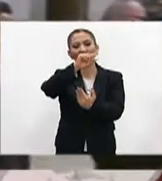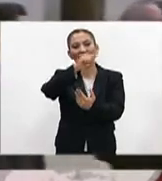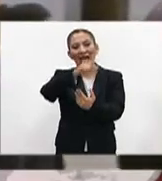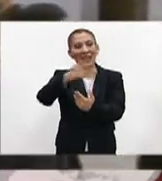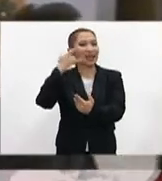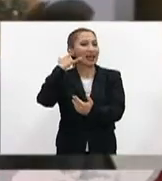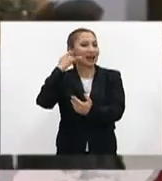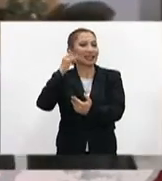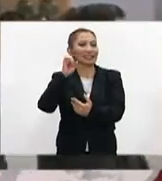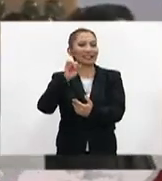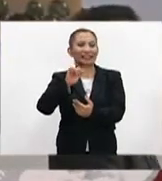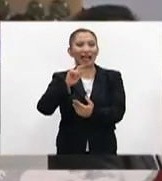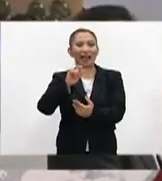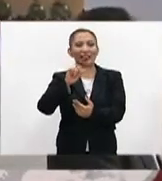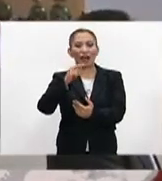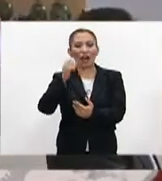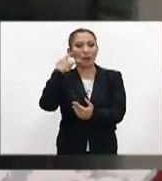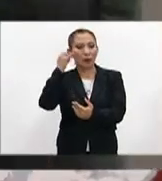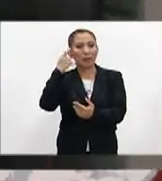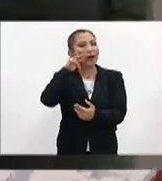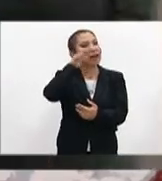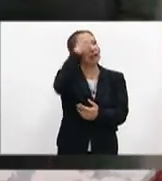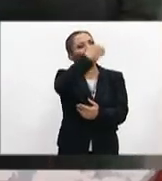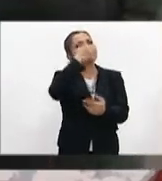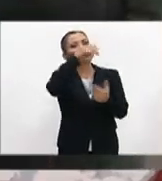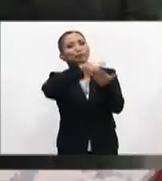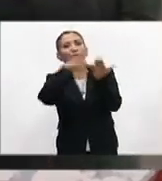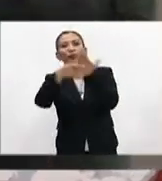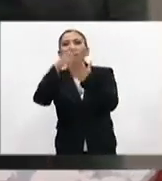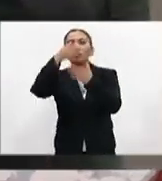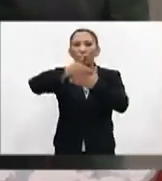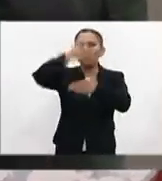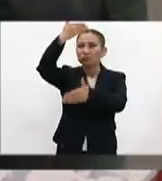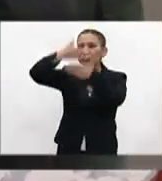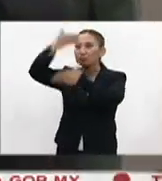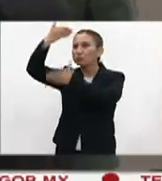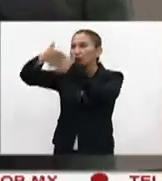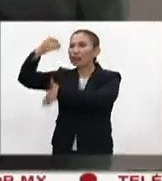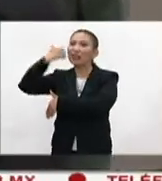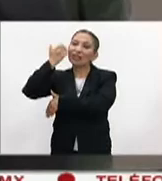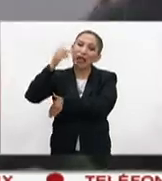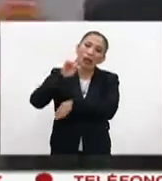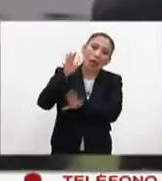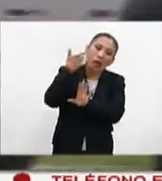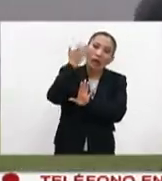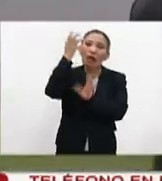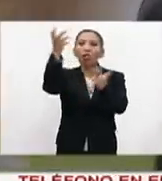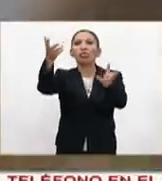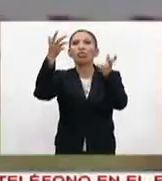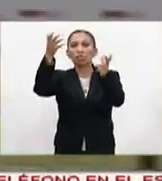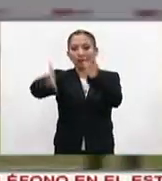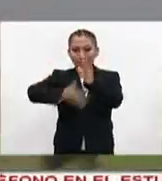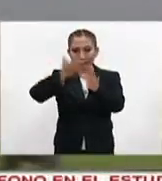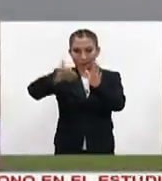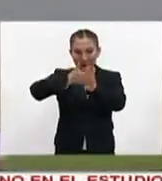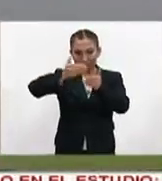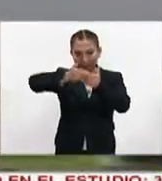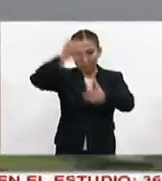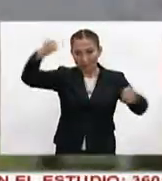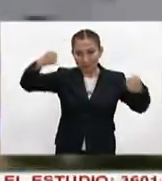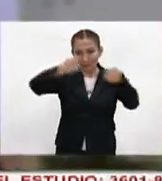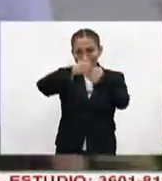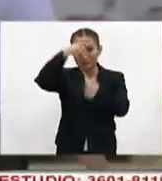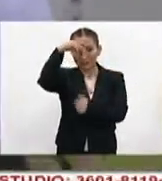San Diego, California, para inspeccionar los 8 prototipos del muro que pretende, que quiere, que sueña construir en la